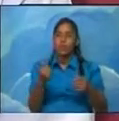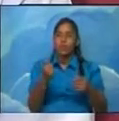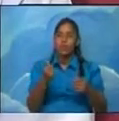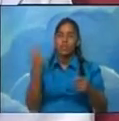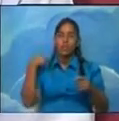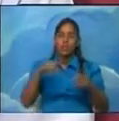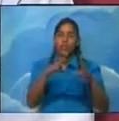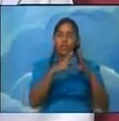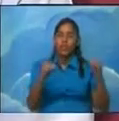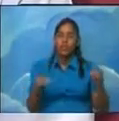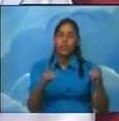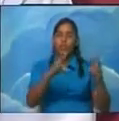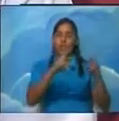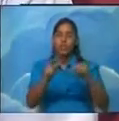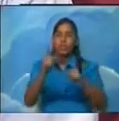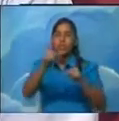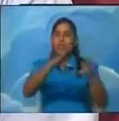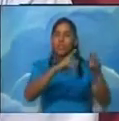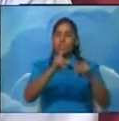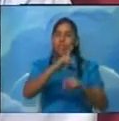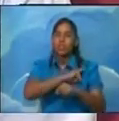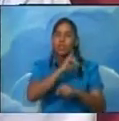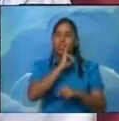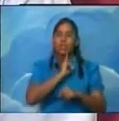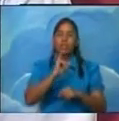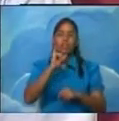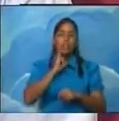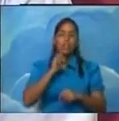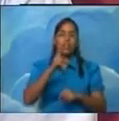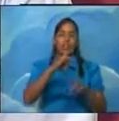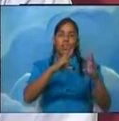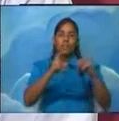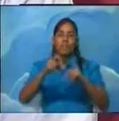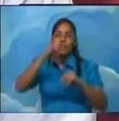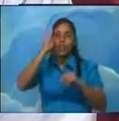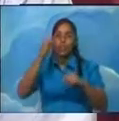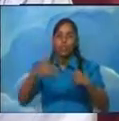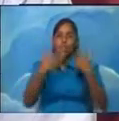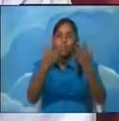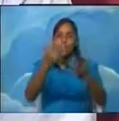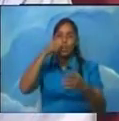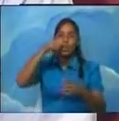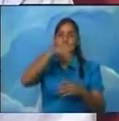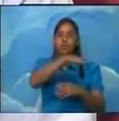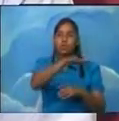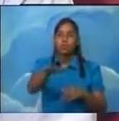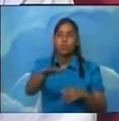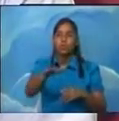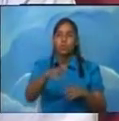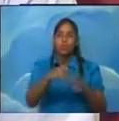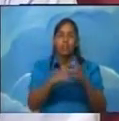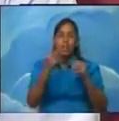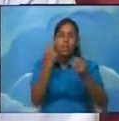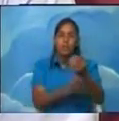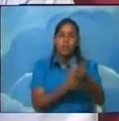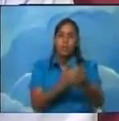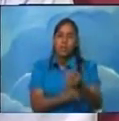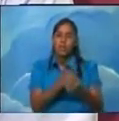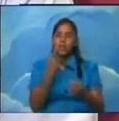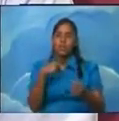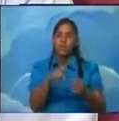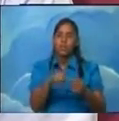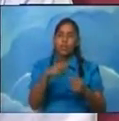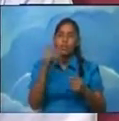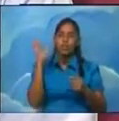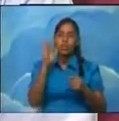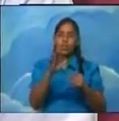la tierra es la tierra de Israel, la tierra que Dios le iba a dar a su pueblo. Amados hermanos, al ver cuando vinieron